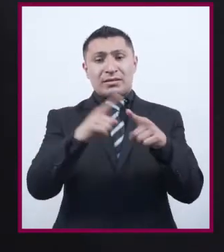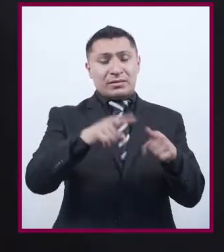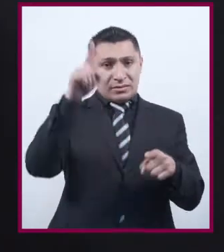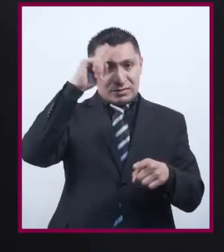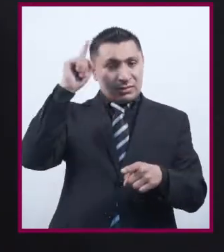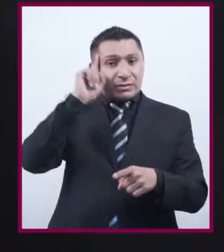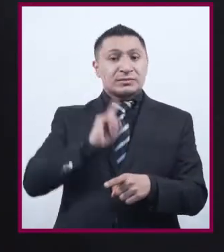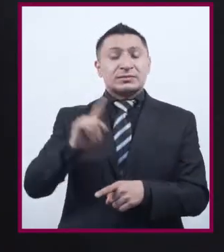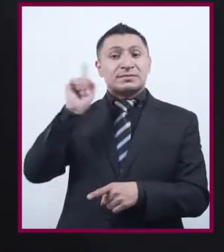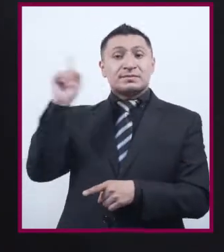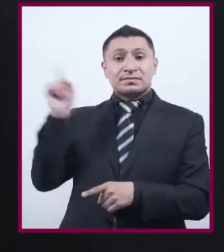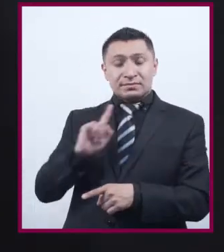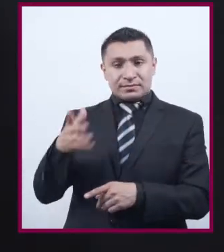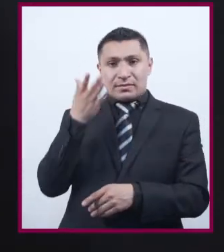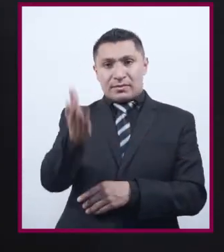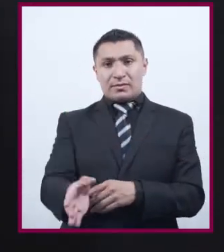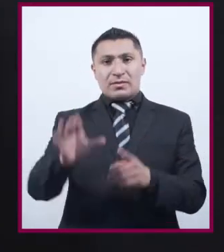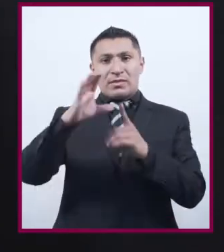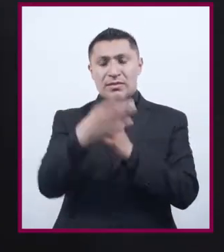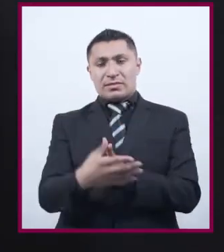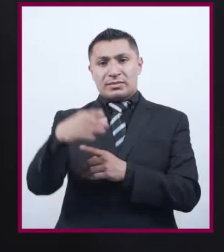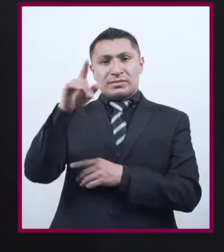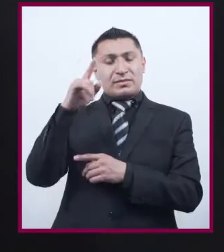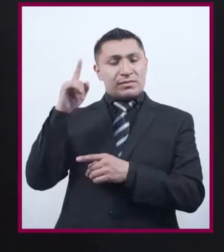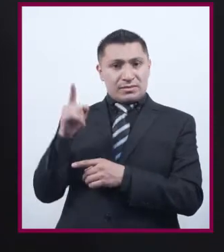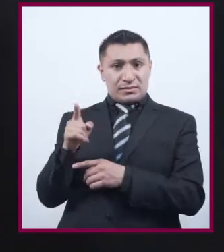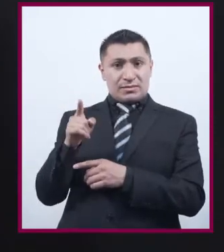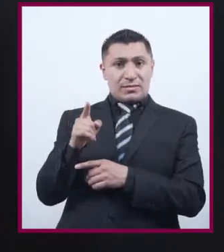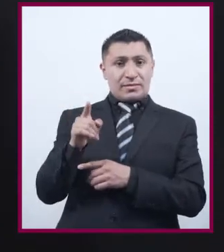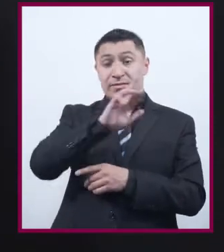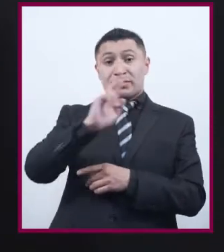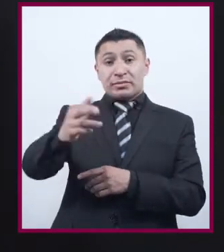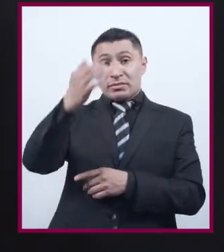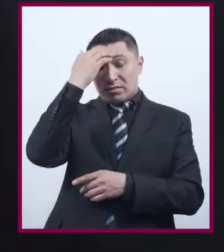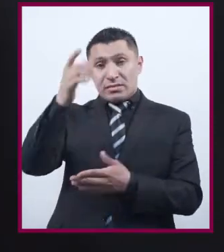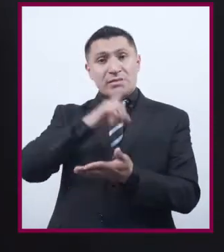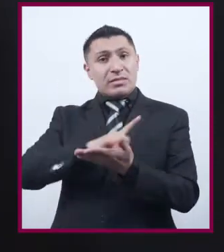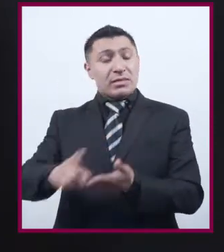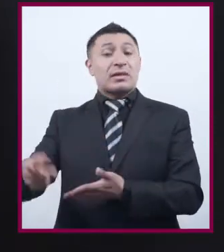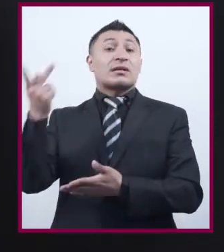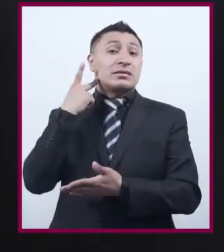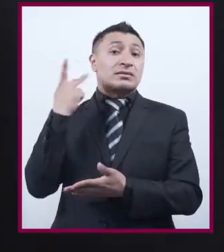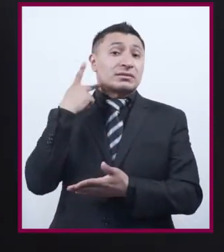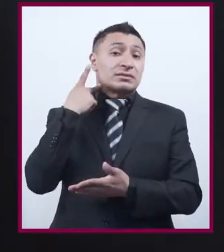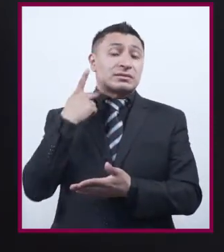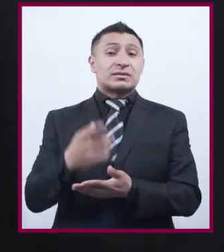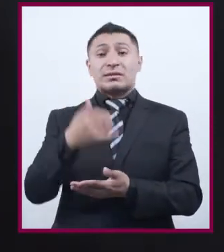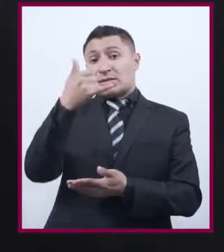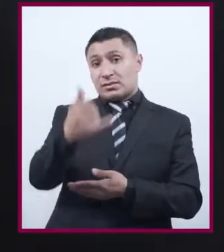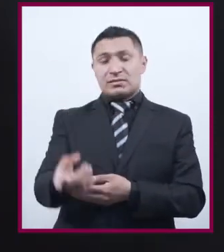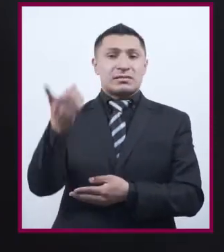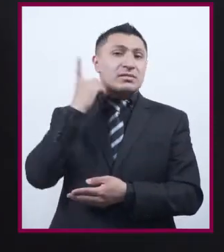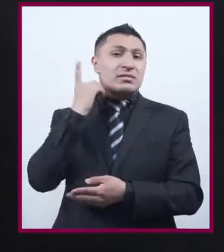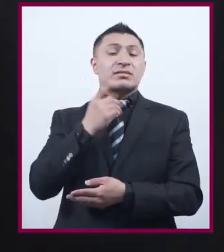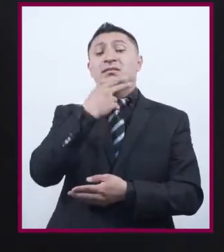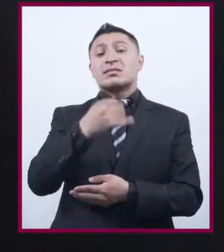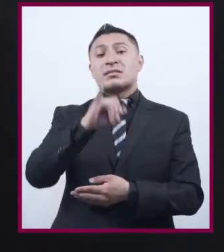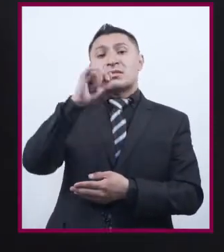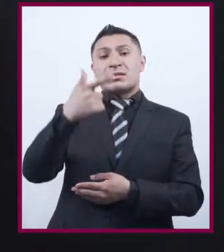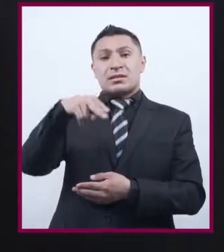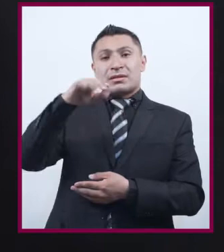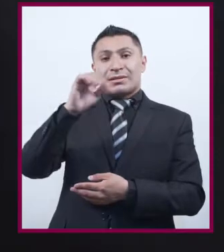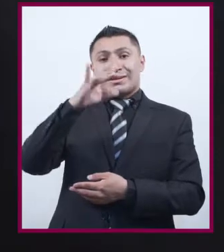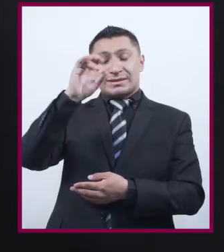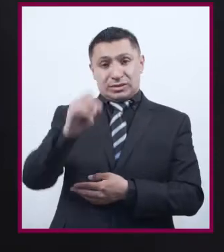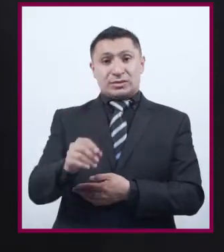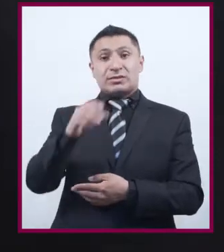diversas mujeres zacatecanas solicitaron al Congreso de Constituyentes el reconocimiento de sus derechos políticos. Y el diputado